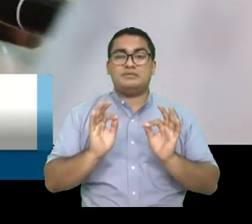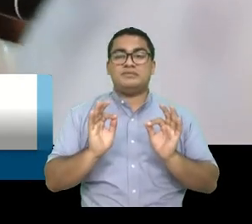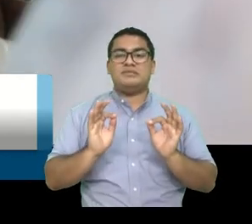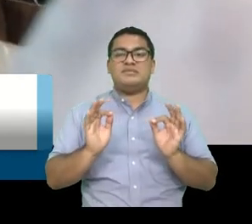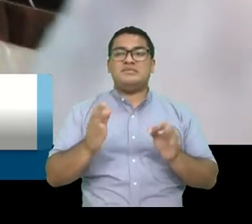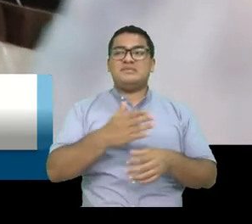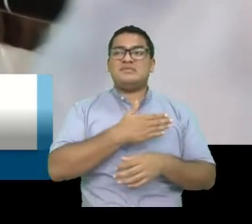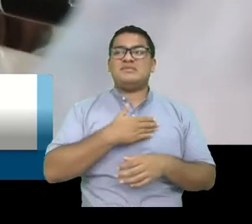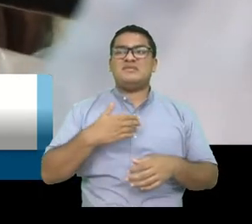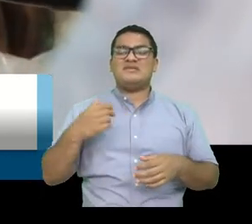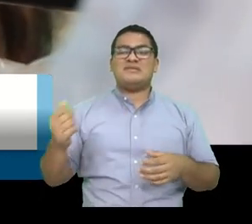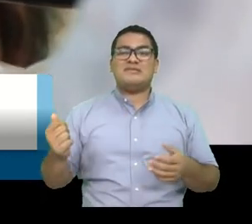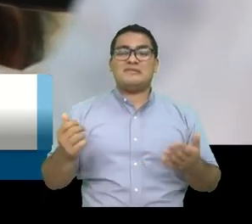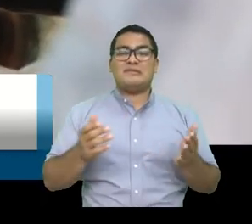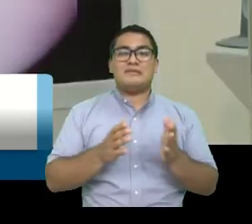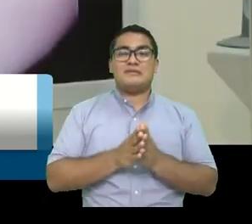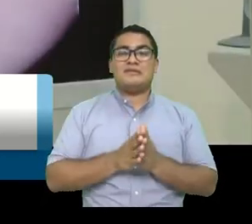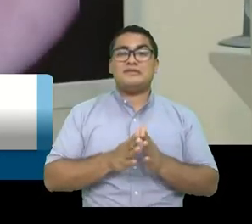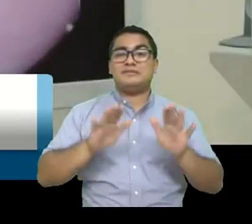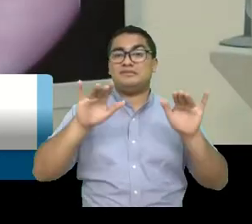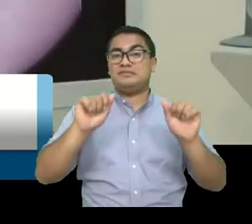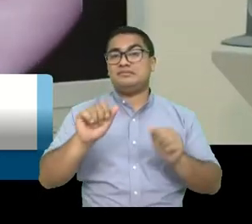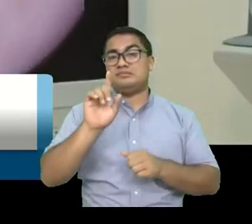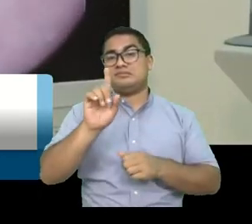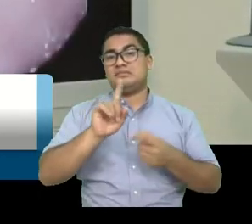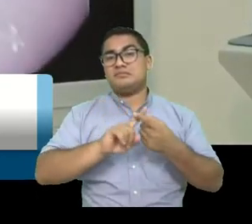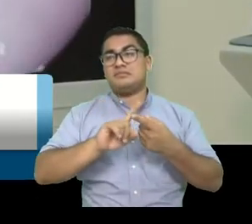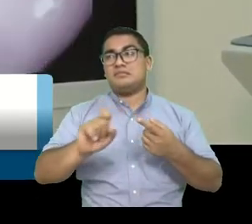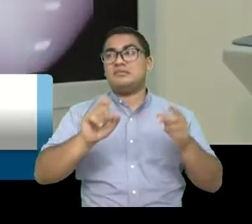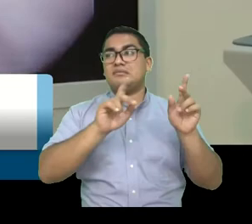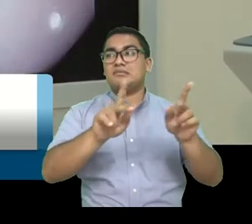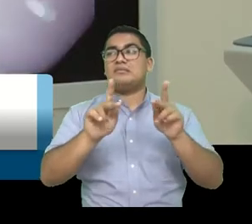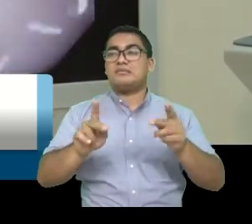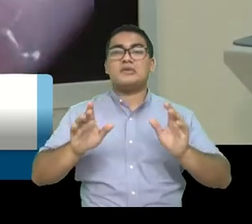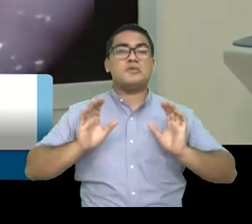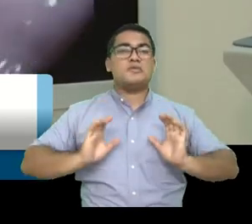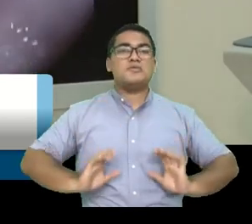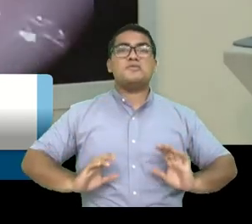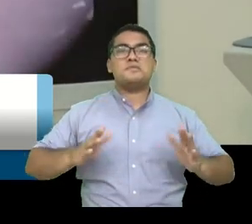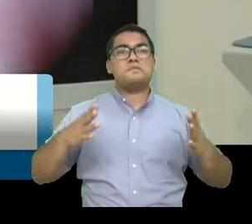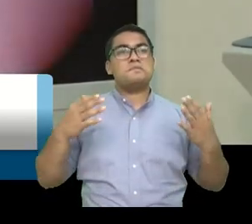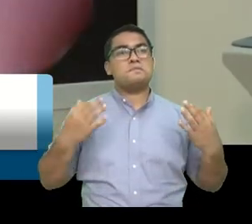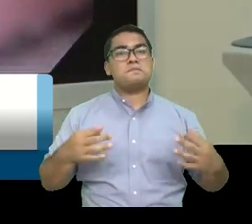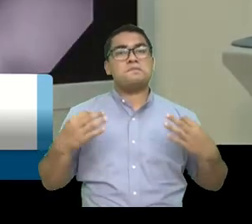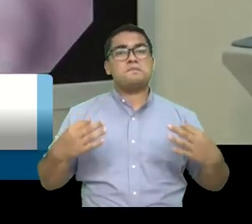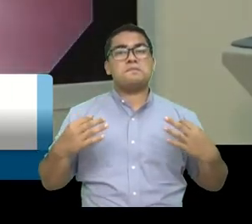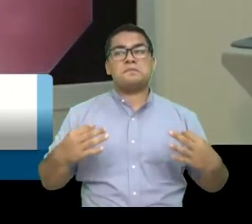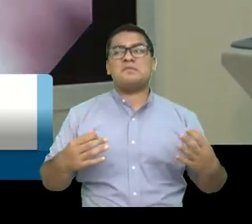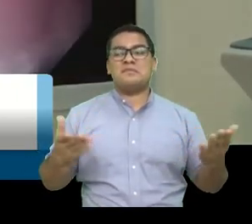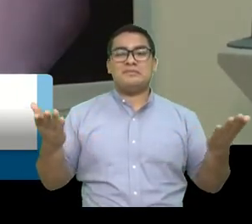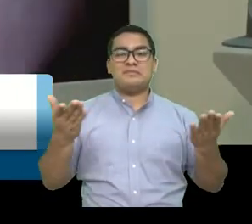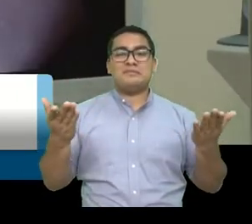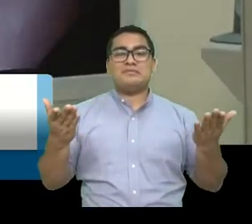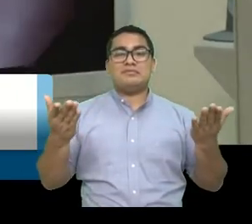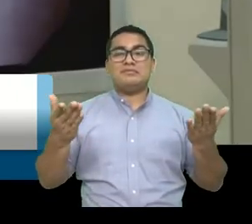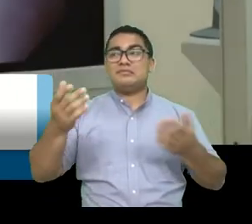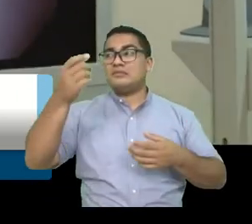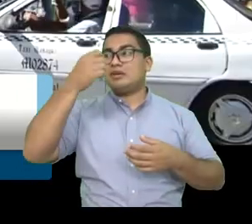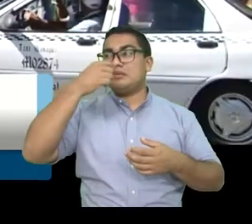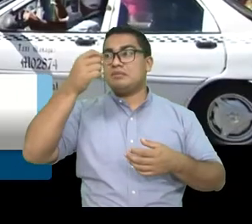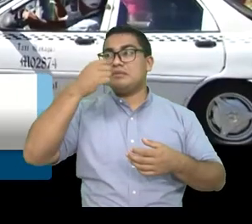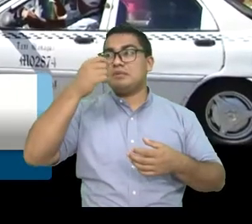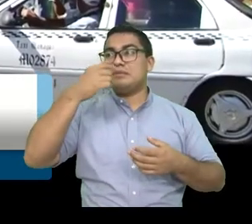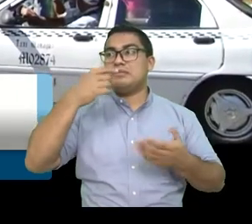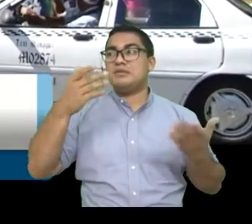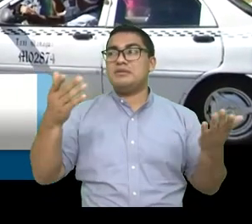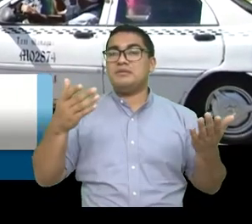mejoría, ¿de acuerdo? Ya después de un mes ya el paciente puede sentirse mucho mejor, Y obviamente hay medicamentos que tampoco